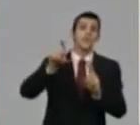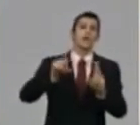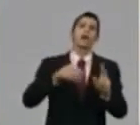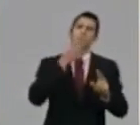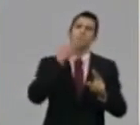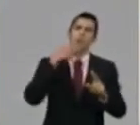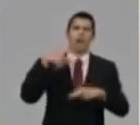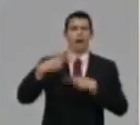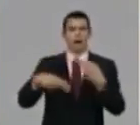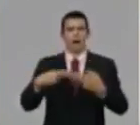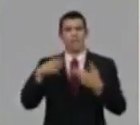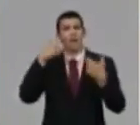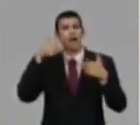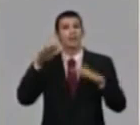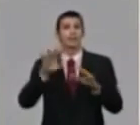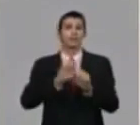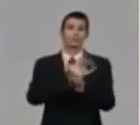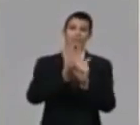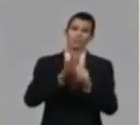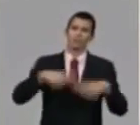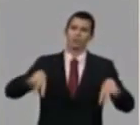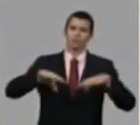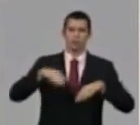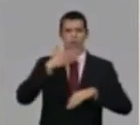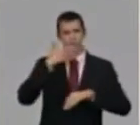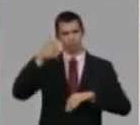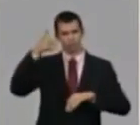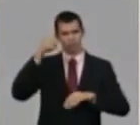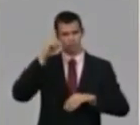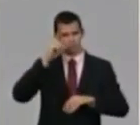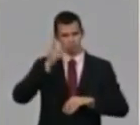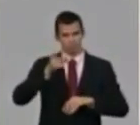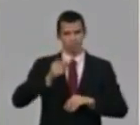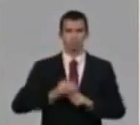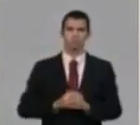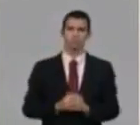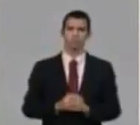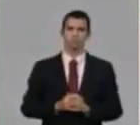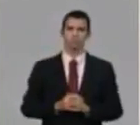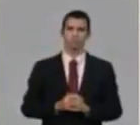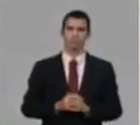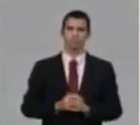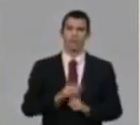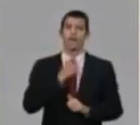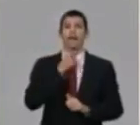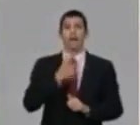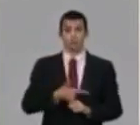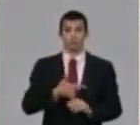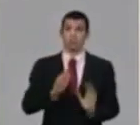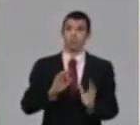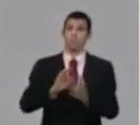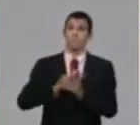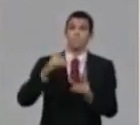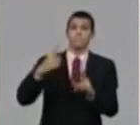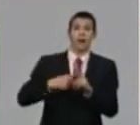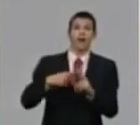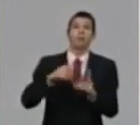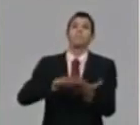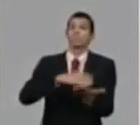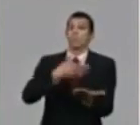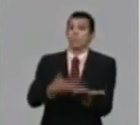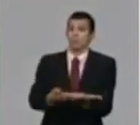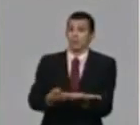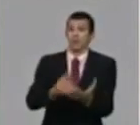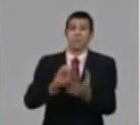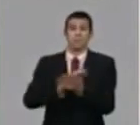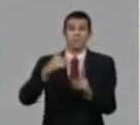estamos conscientes que tendremos que evaluar en esa fecha las circunstancias, cuál es el escenario, y de resultar necesario una prórroga, una extensión de